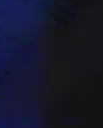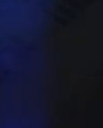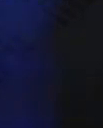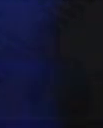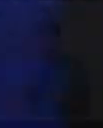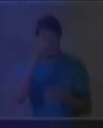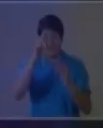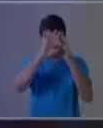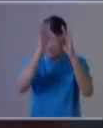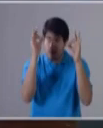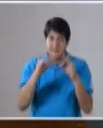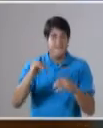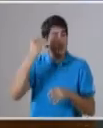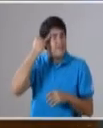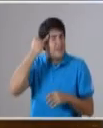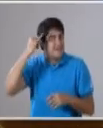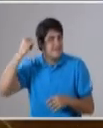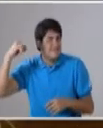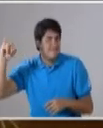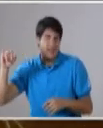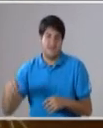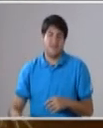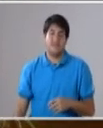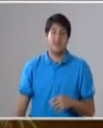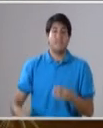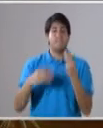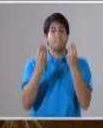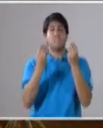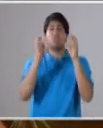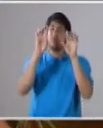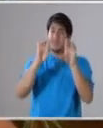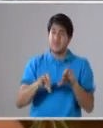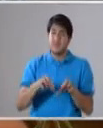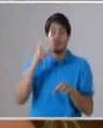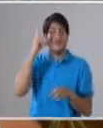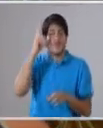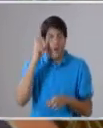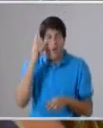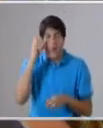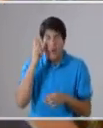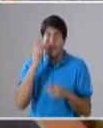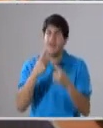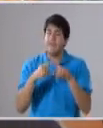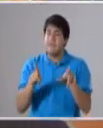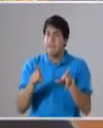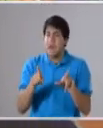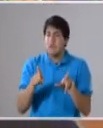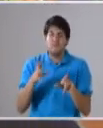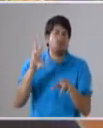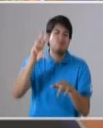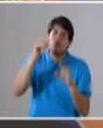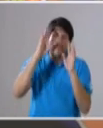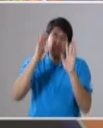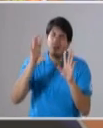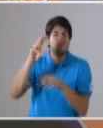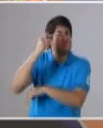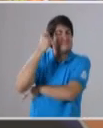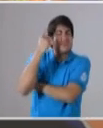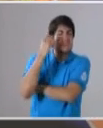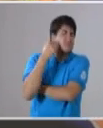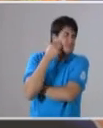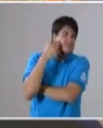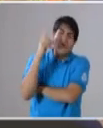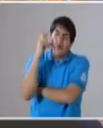como oír llover. Mucha gente oye, pero al final de cuentas no escucha, solo